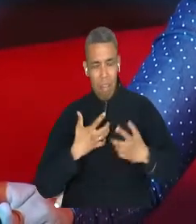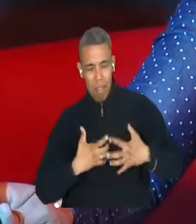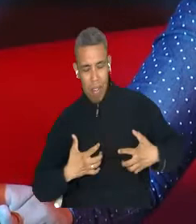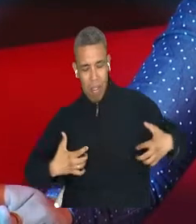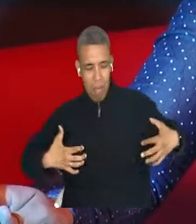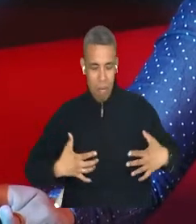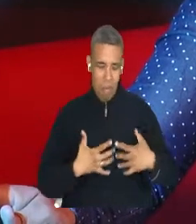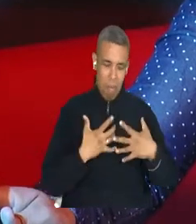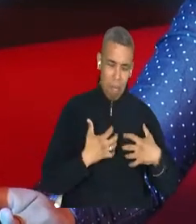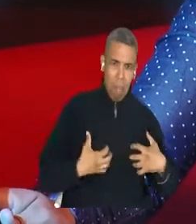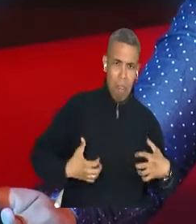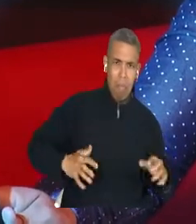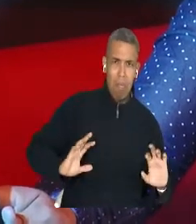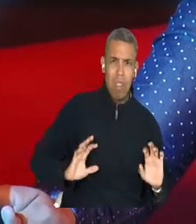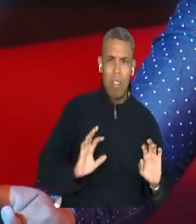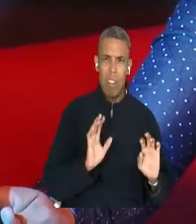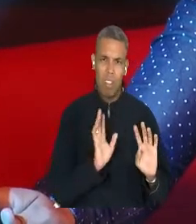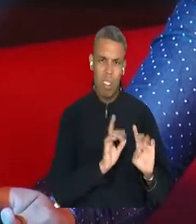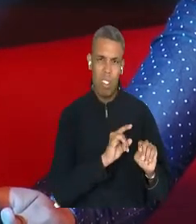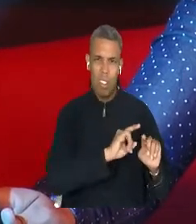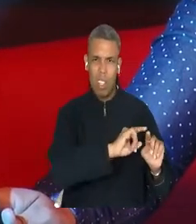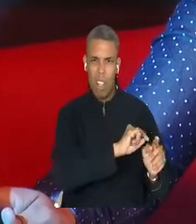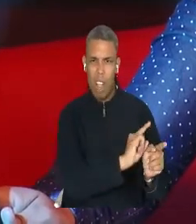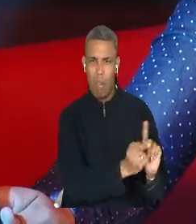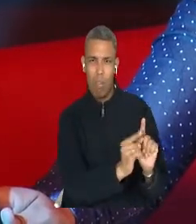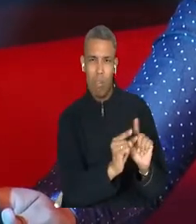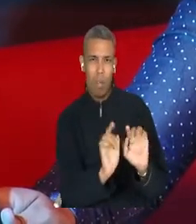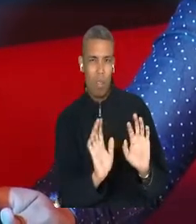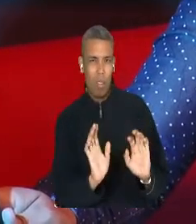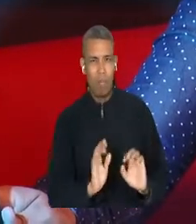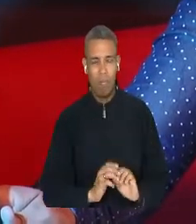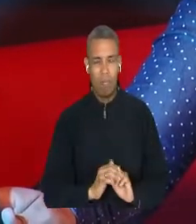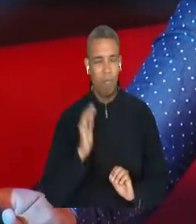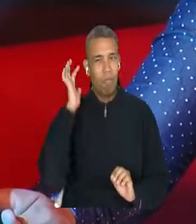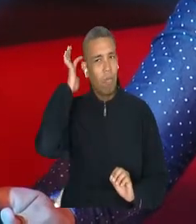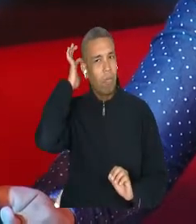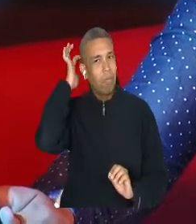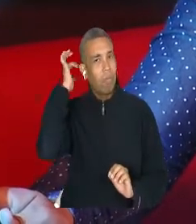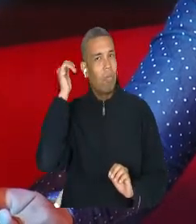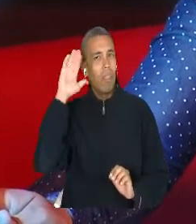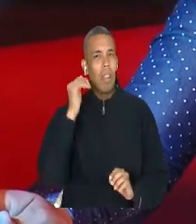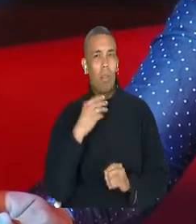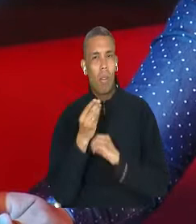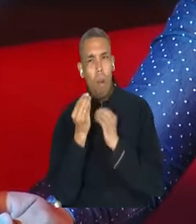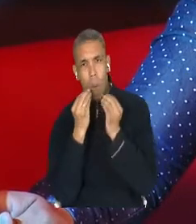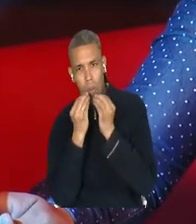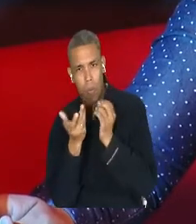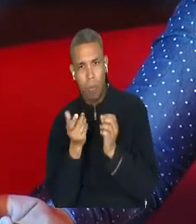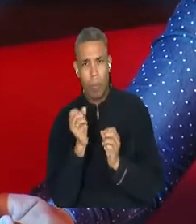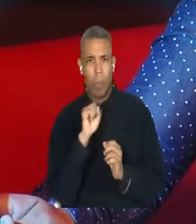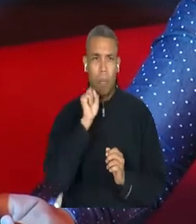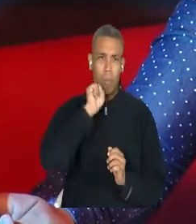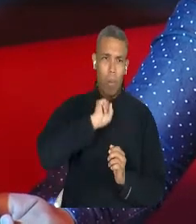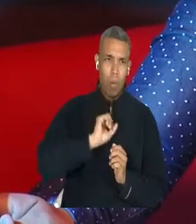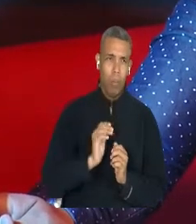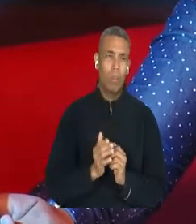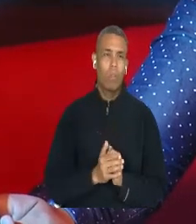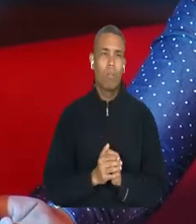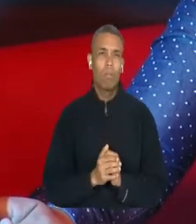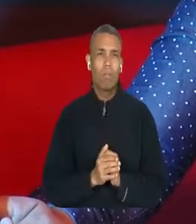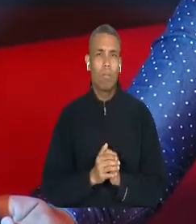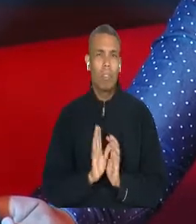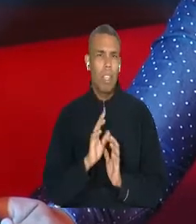y una que otra variedad. Es el ambiente propicio para comer, para tomarse una cerveza, para tomarse